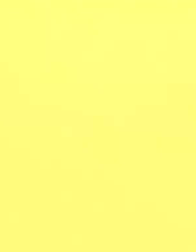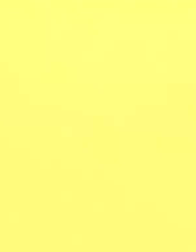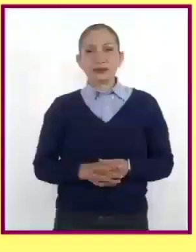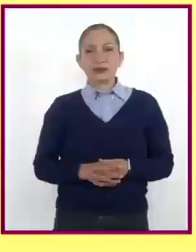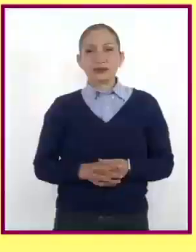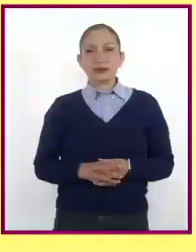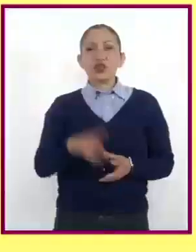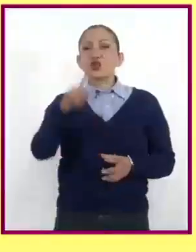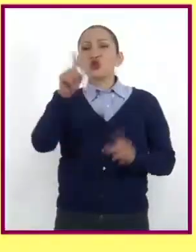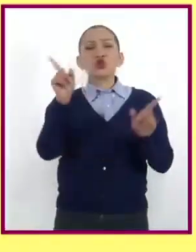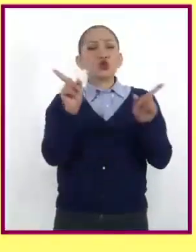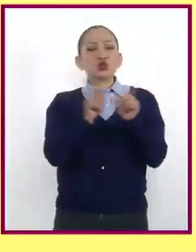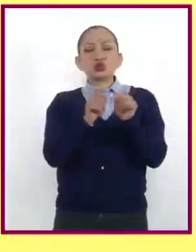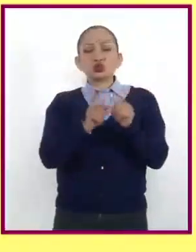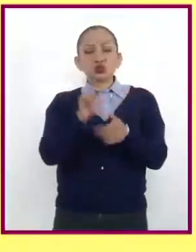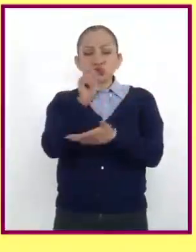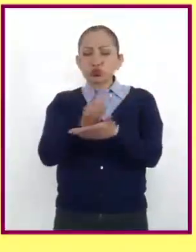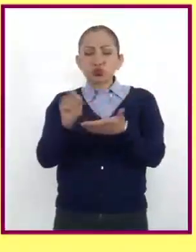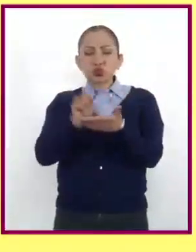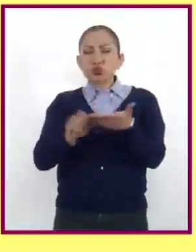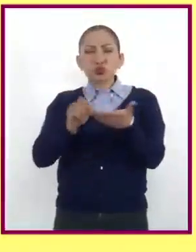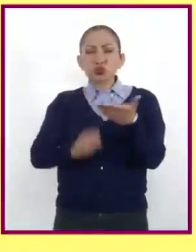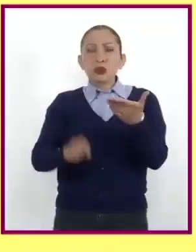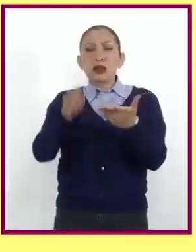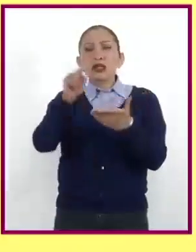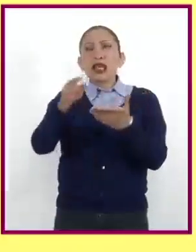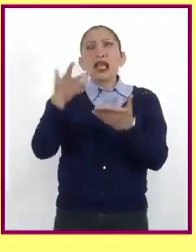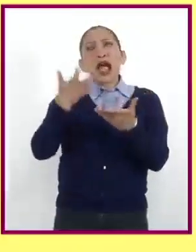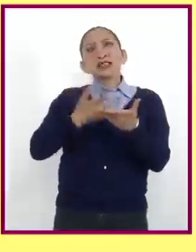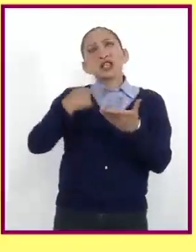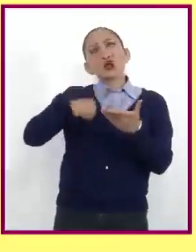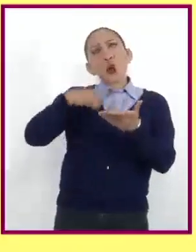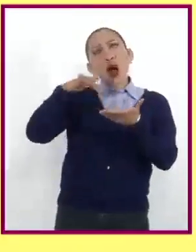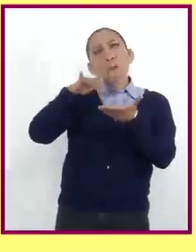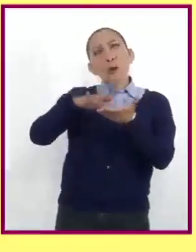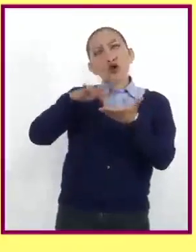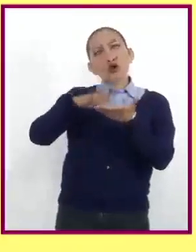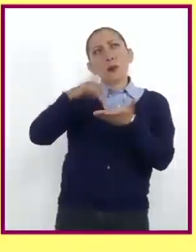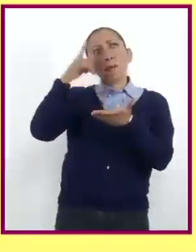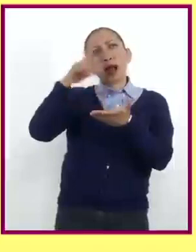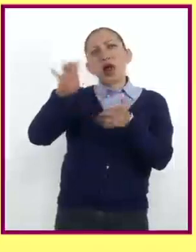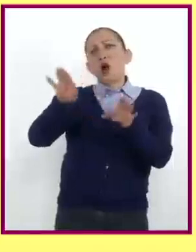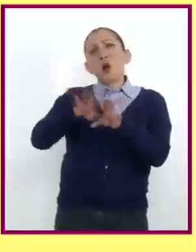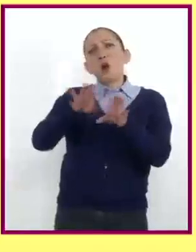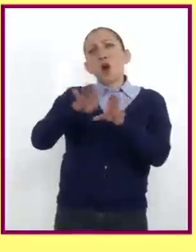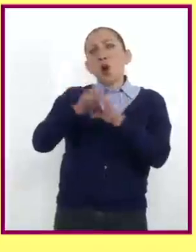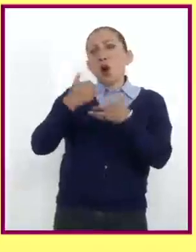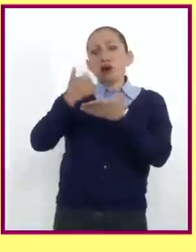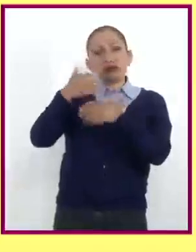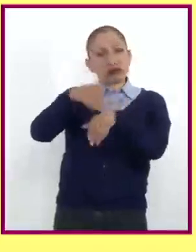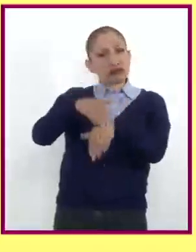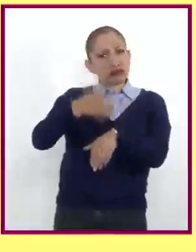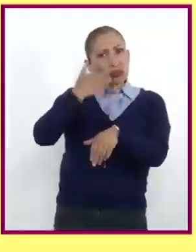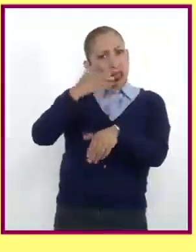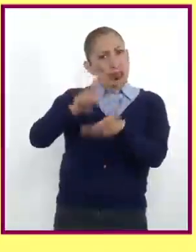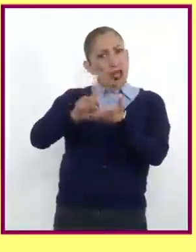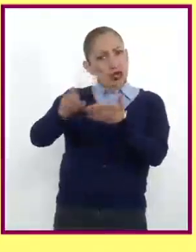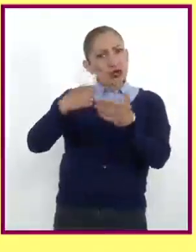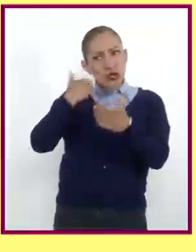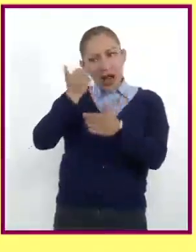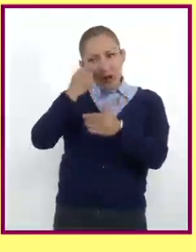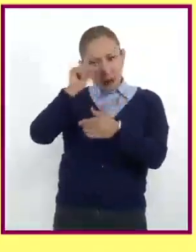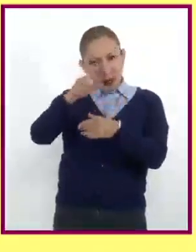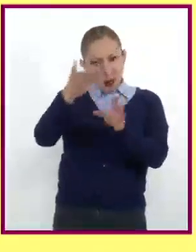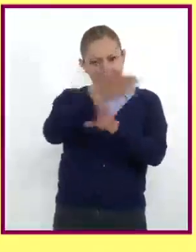Elaboren un breve escrito en el que describan qué podrían hacer para favorecer el cumplimiento de los derechos de estos estudiantes y qué